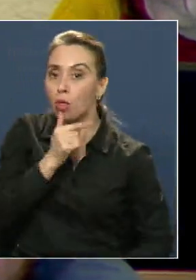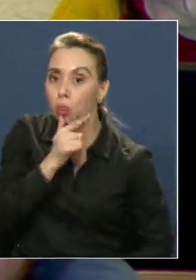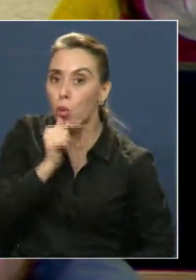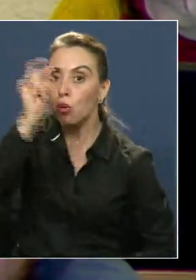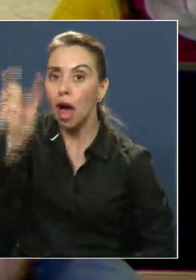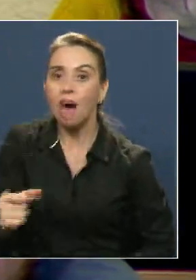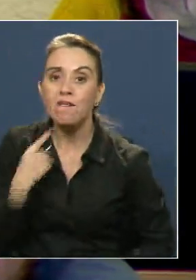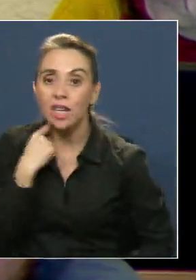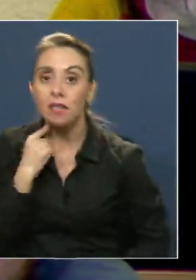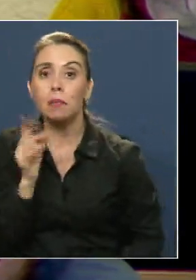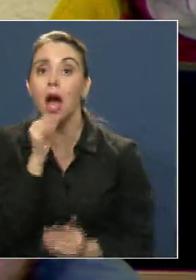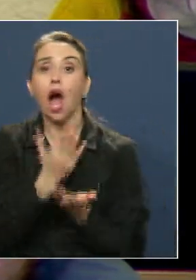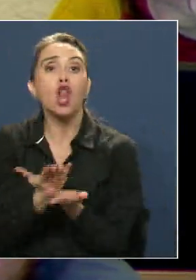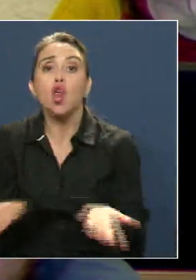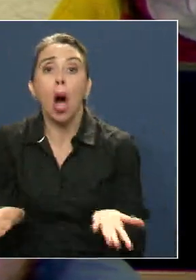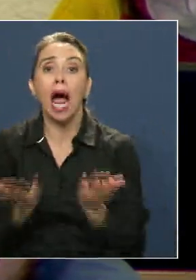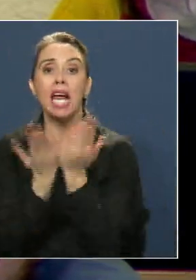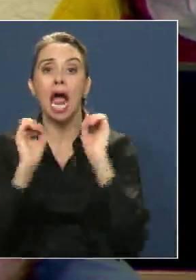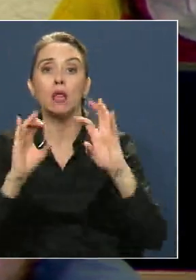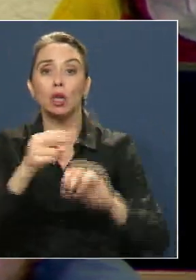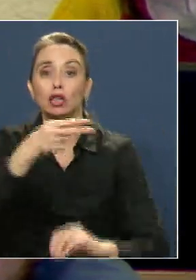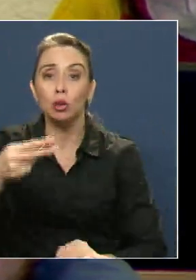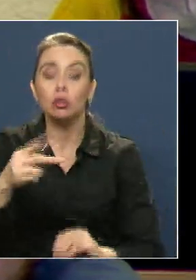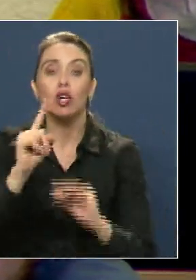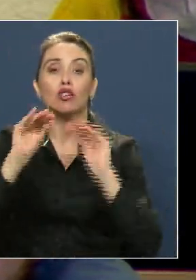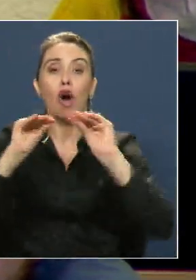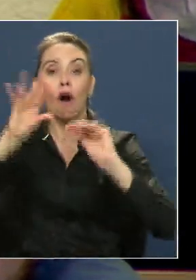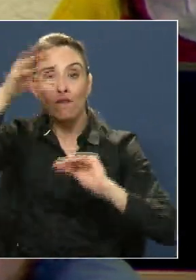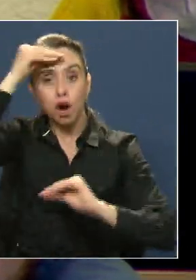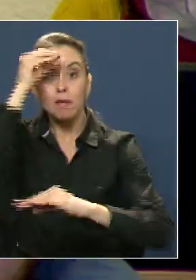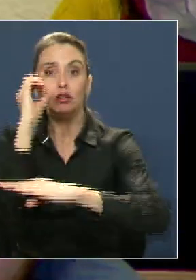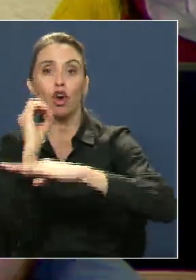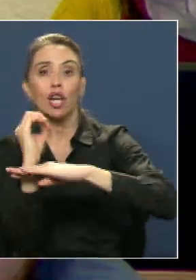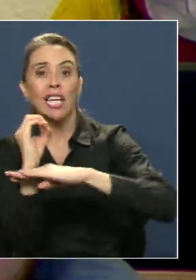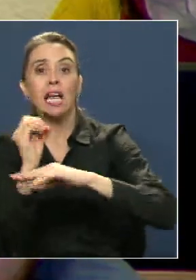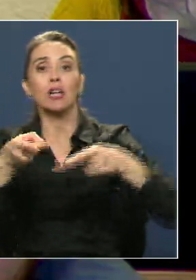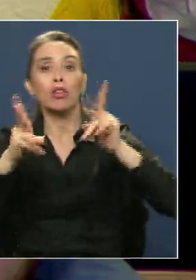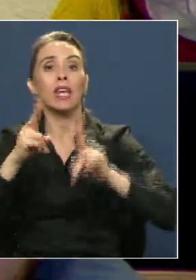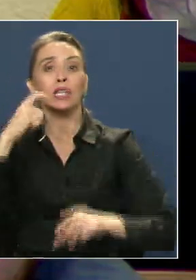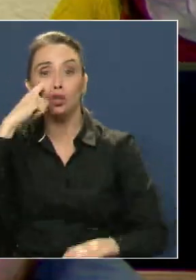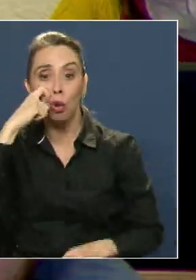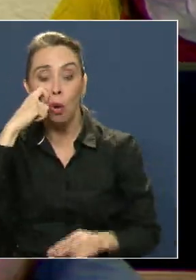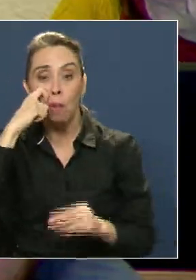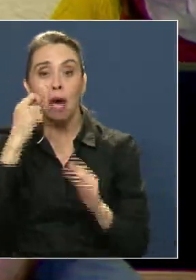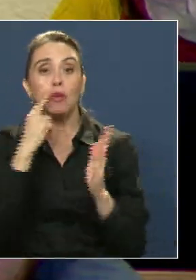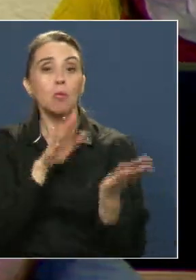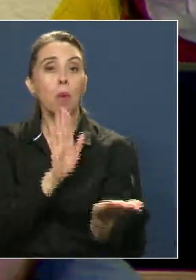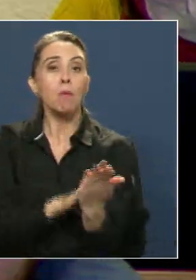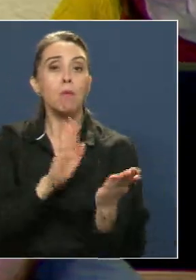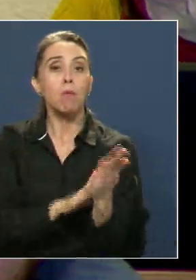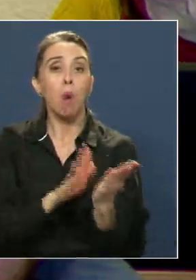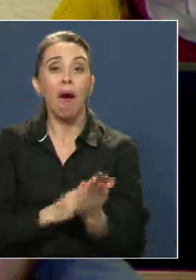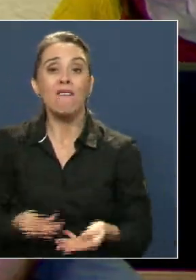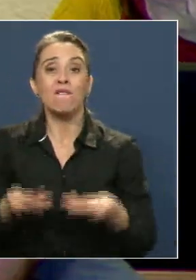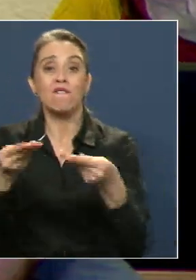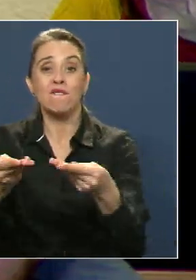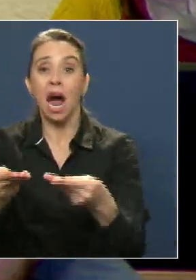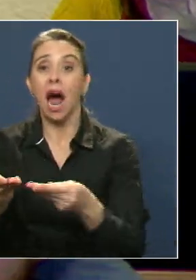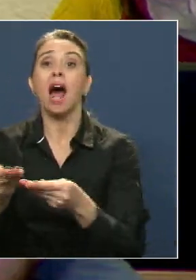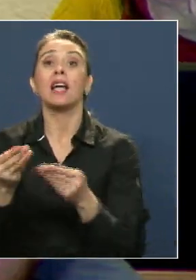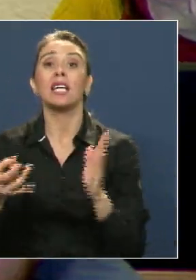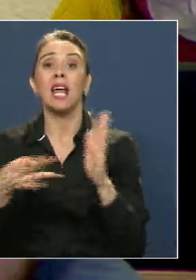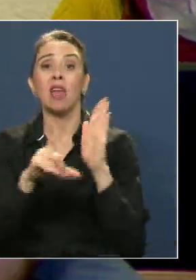debido a que no hay educación sexual, no hay formación en género y derechos humanos, debido a que los estándares probatorios para los delitos